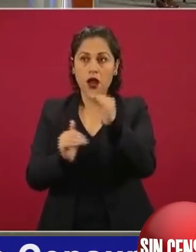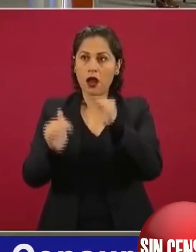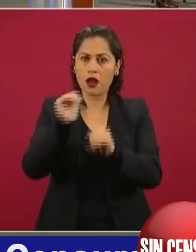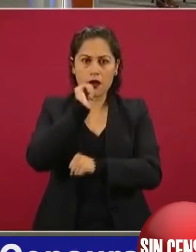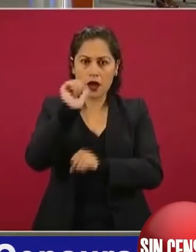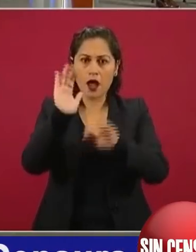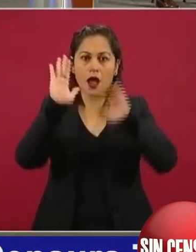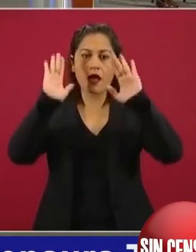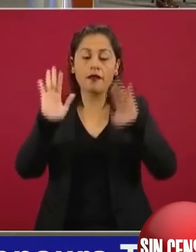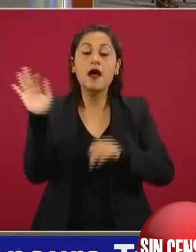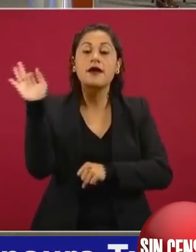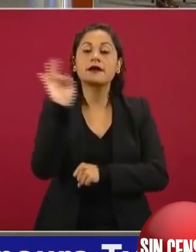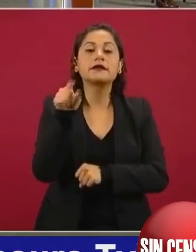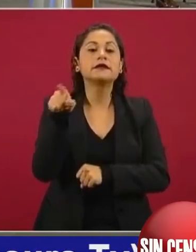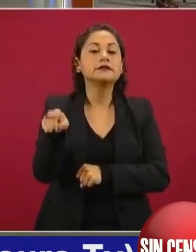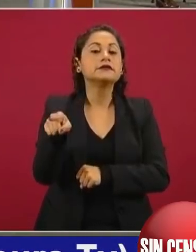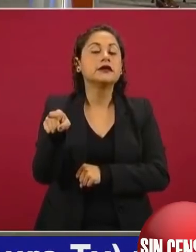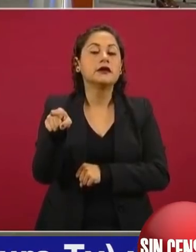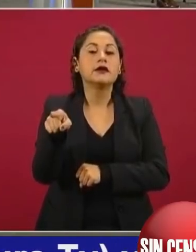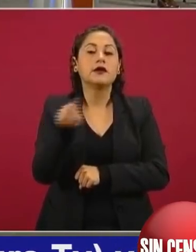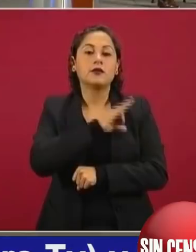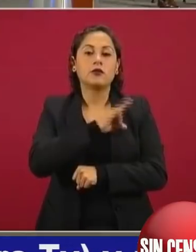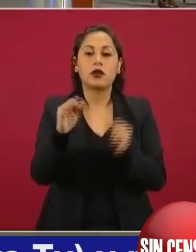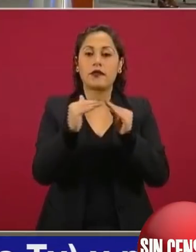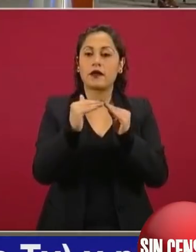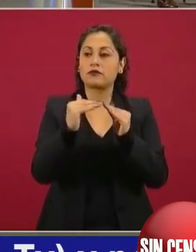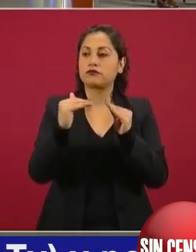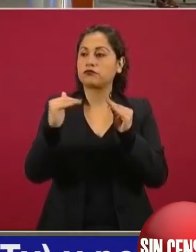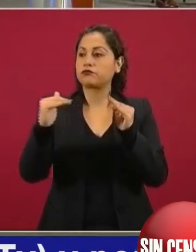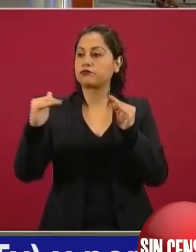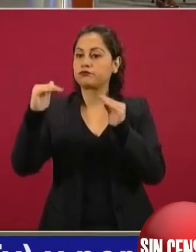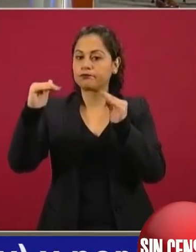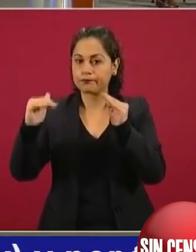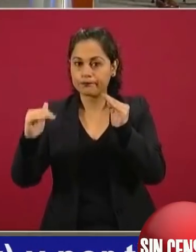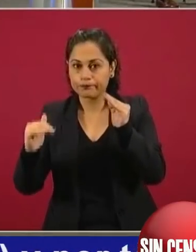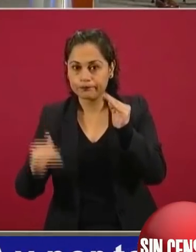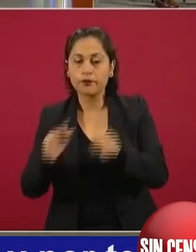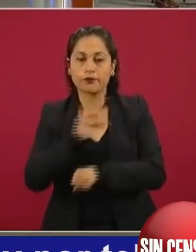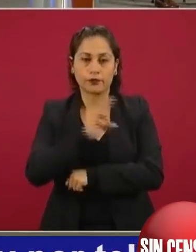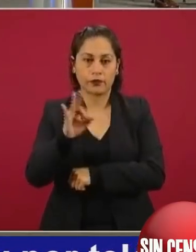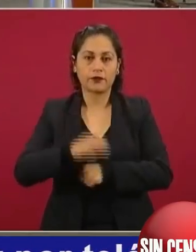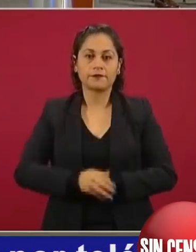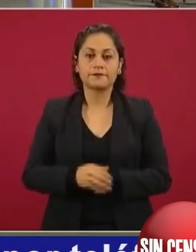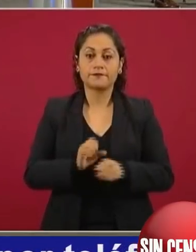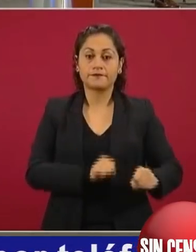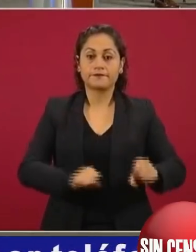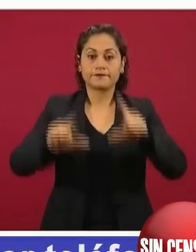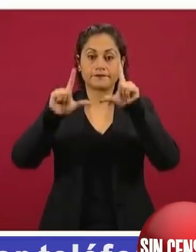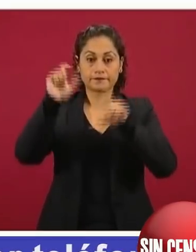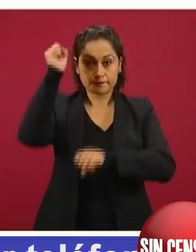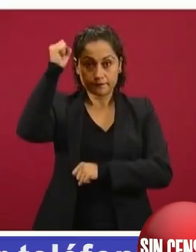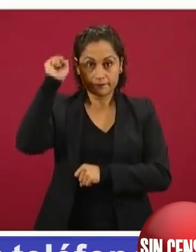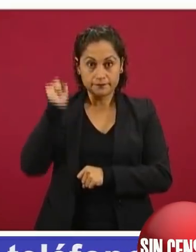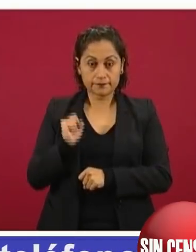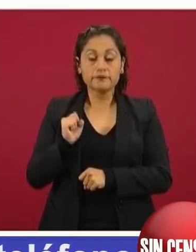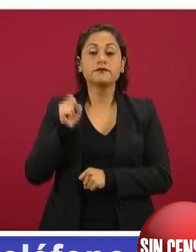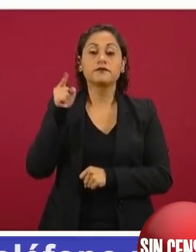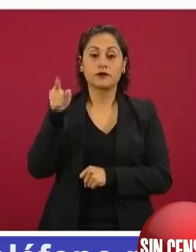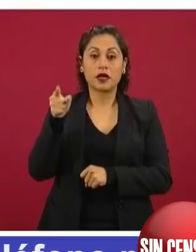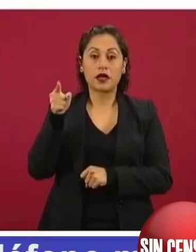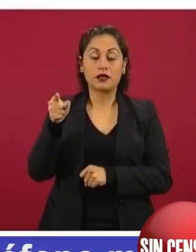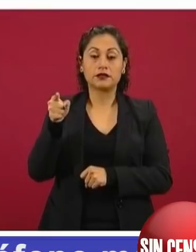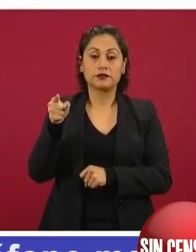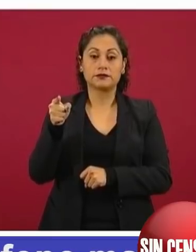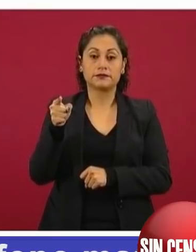acelerada, pudiera llegar a un punto de estabilidad que empiece a bajar. La siguiente. El caso de Sinaloa, uno de los estados que tiene el mayor